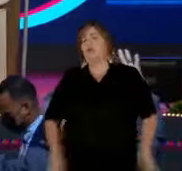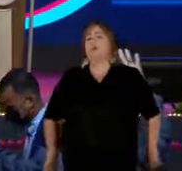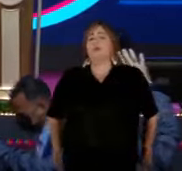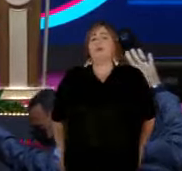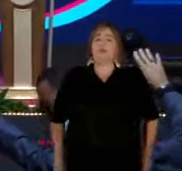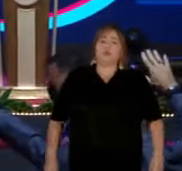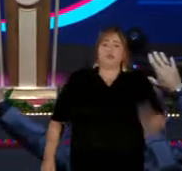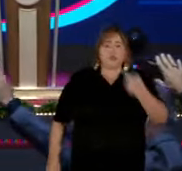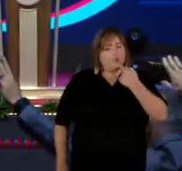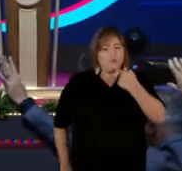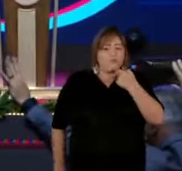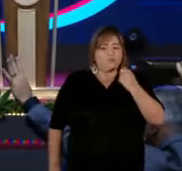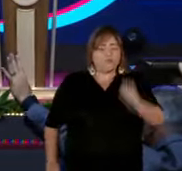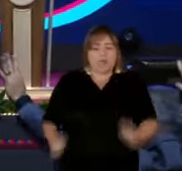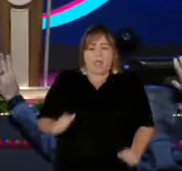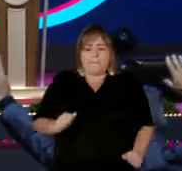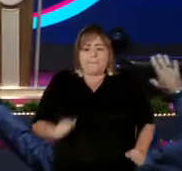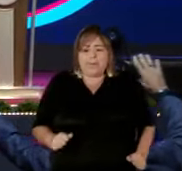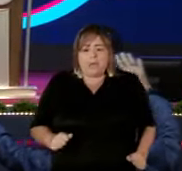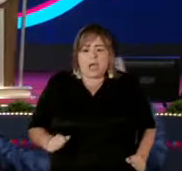¡Se catarrababa!